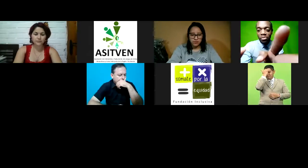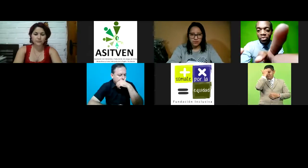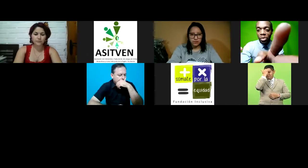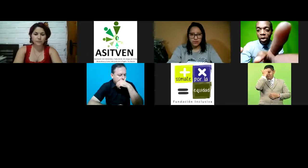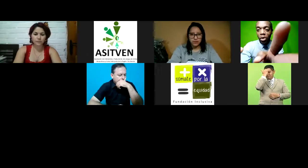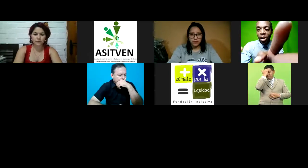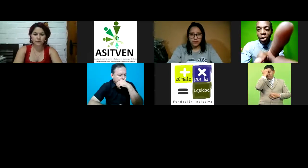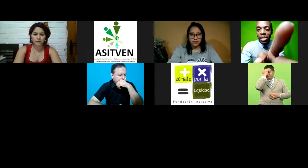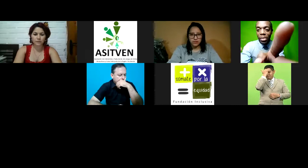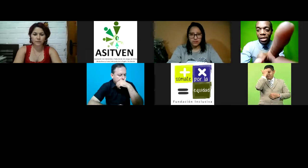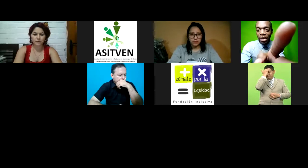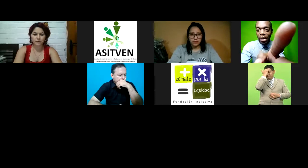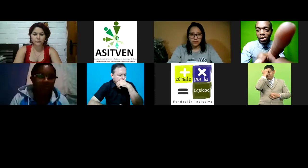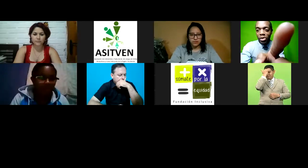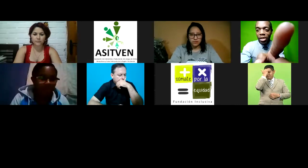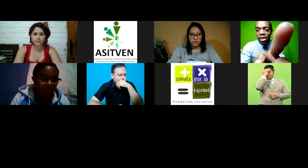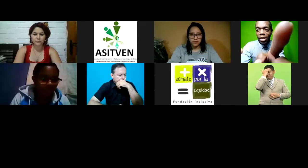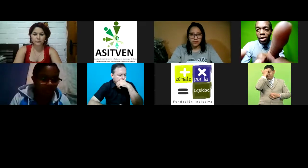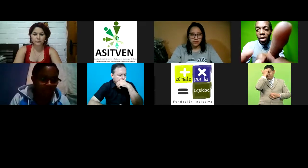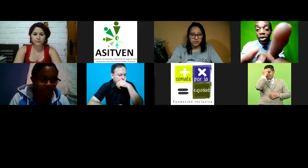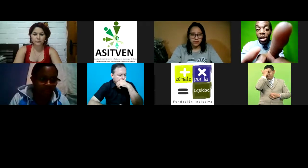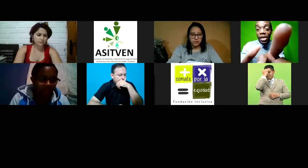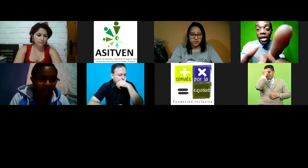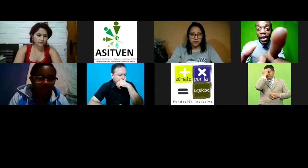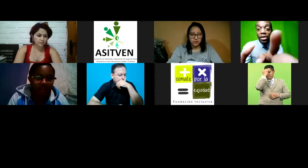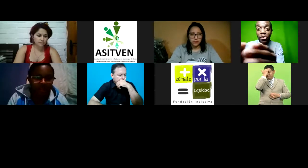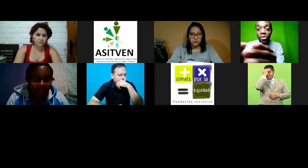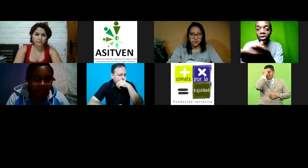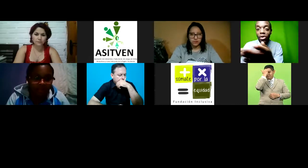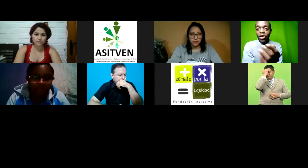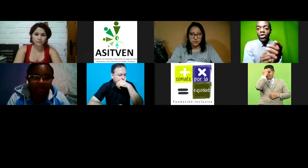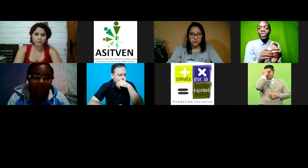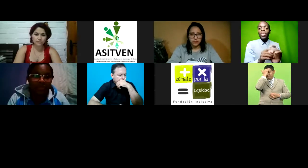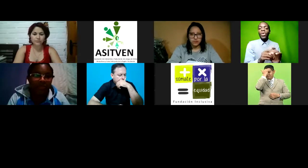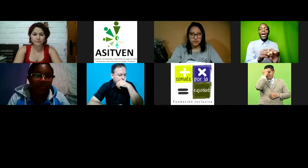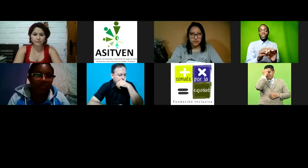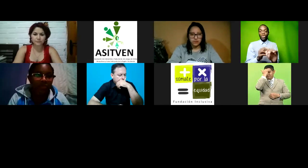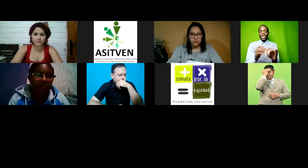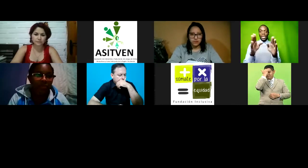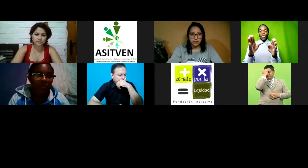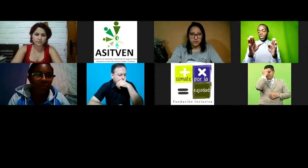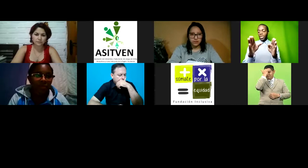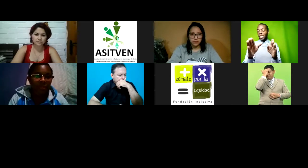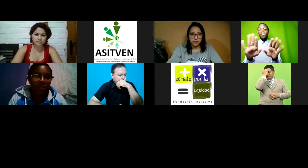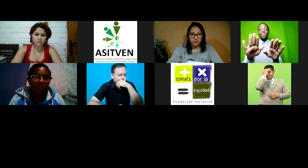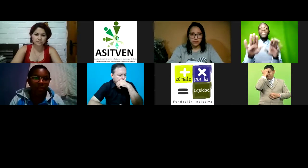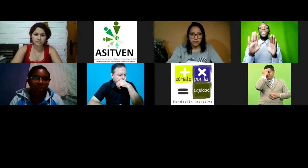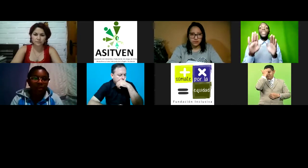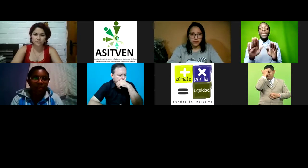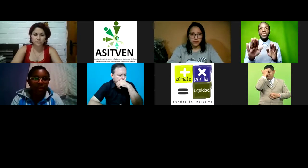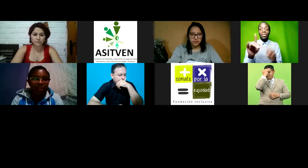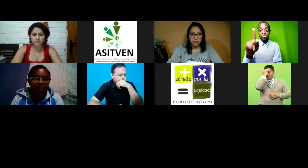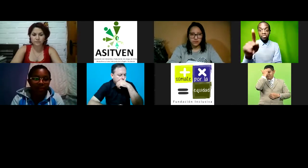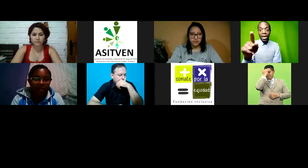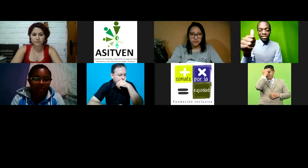ahí? Bueno, Jacobo que se presente. Luego que siga Norberto y luego Anton, en ese orden, ¿sí? Ya yo